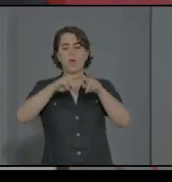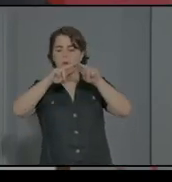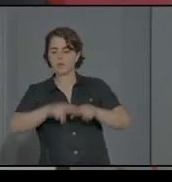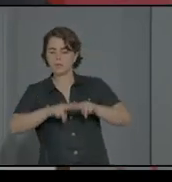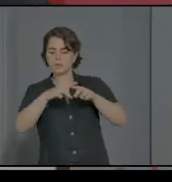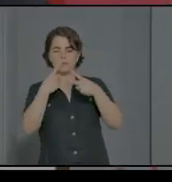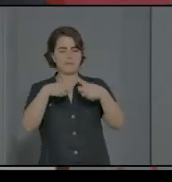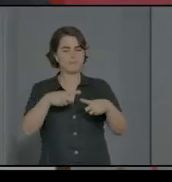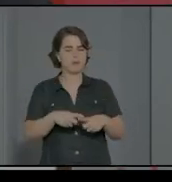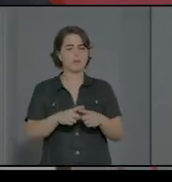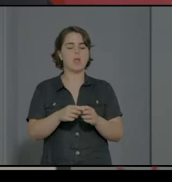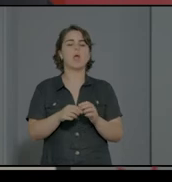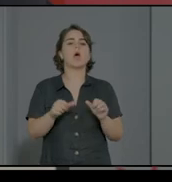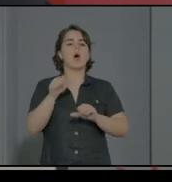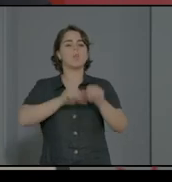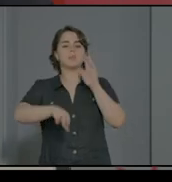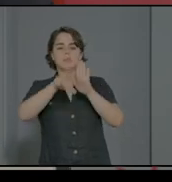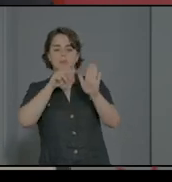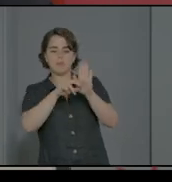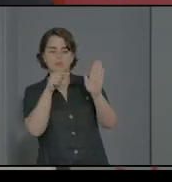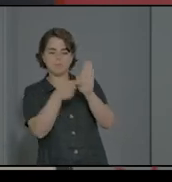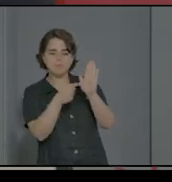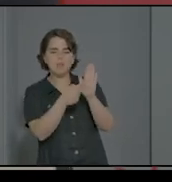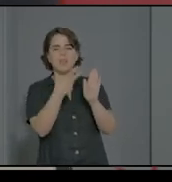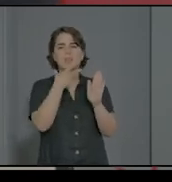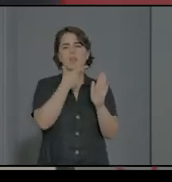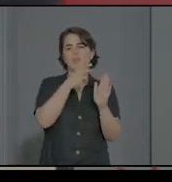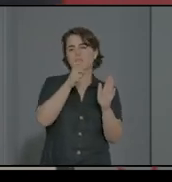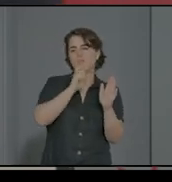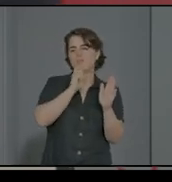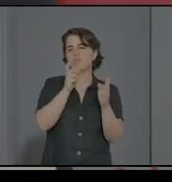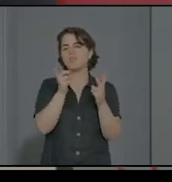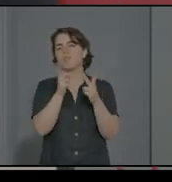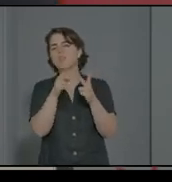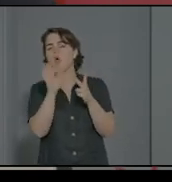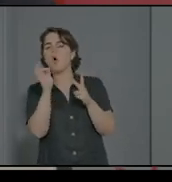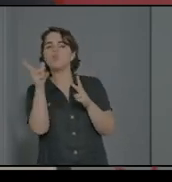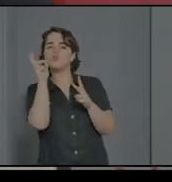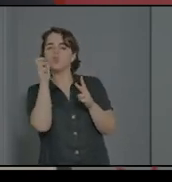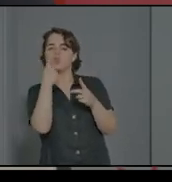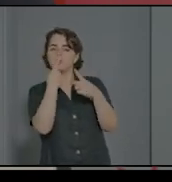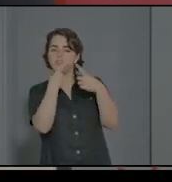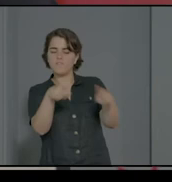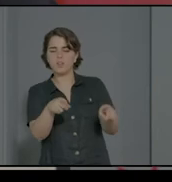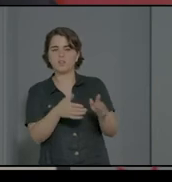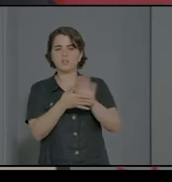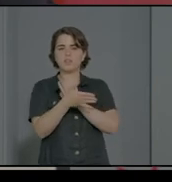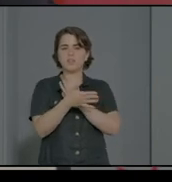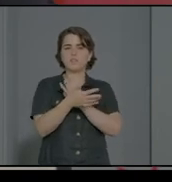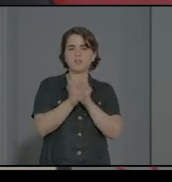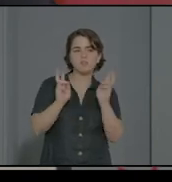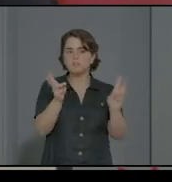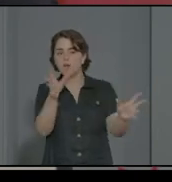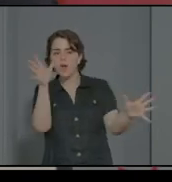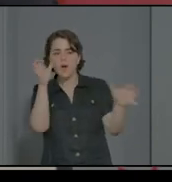diferente complejidad del vídeo, con una valencia sonora, una estimulación acústica, y luego pensamos